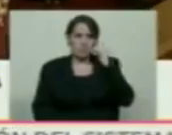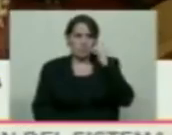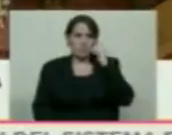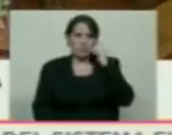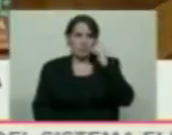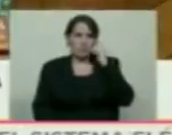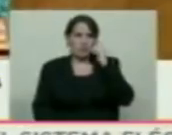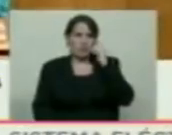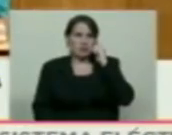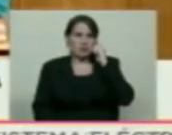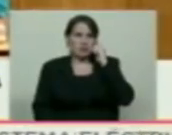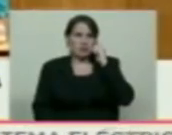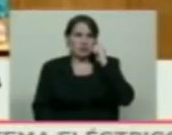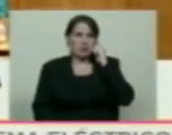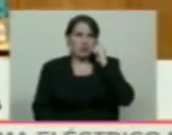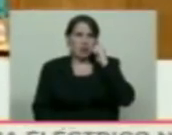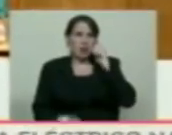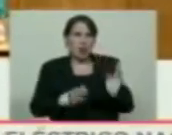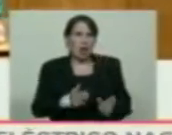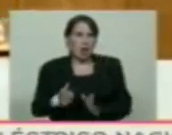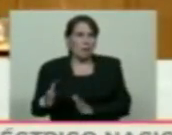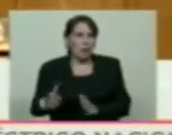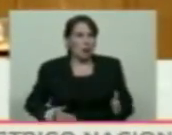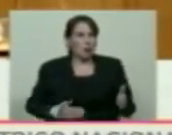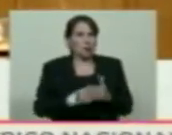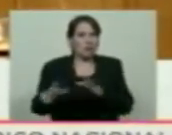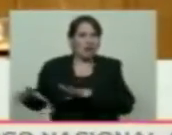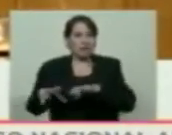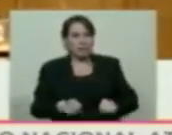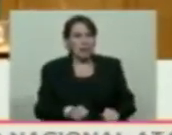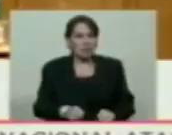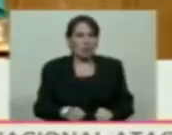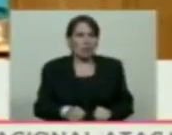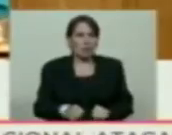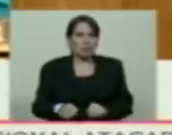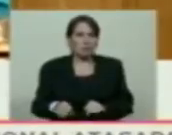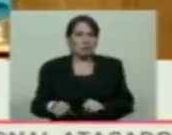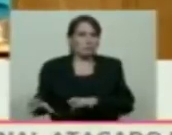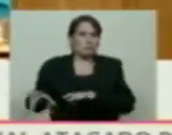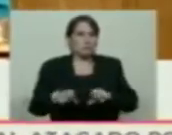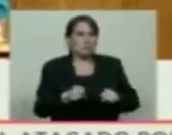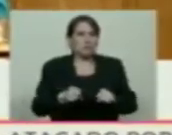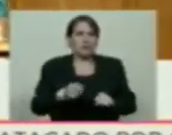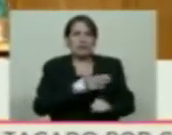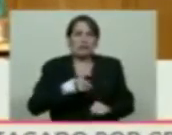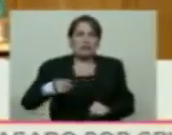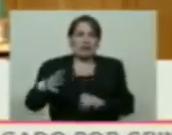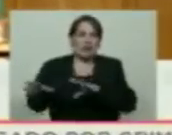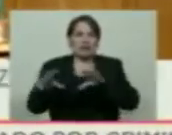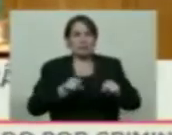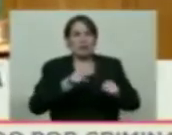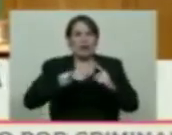plan choca de frente con el capitalismo en crisis, en fase imperialista, dedicado a saquear fuentes de energía y riqueza